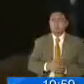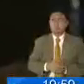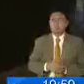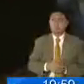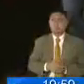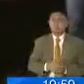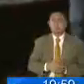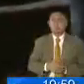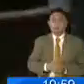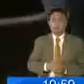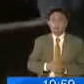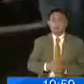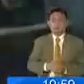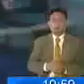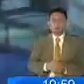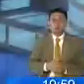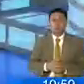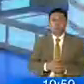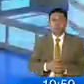Héctor Romero.